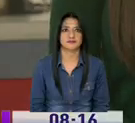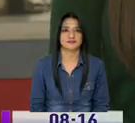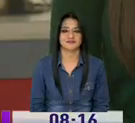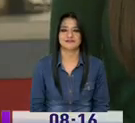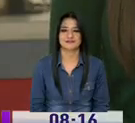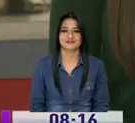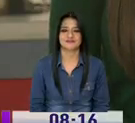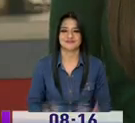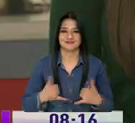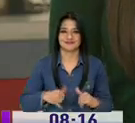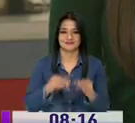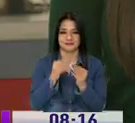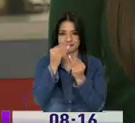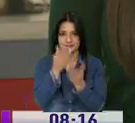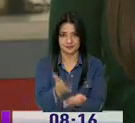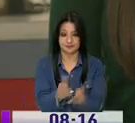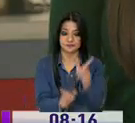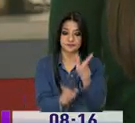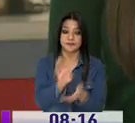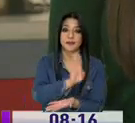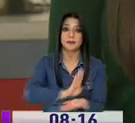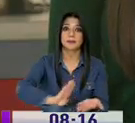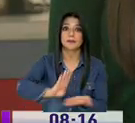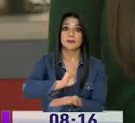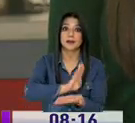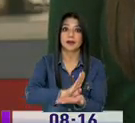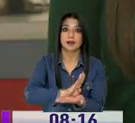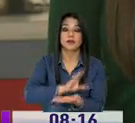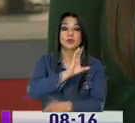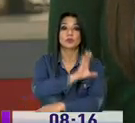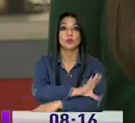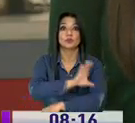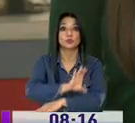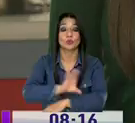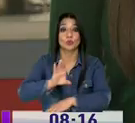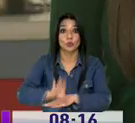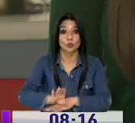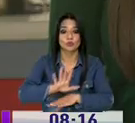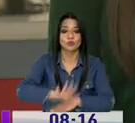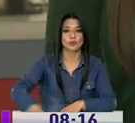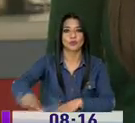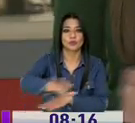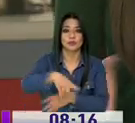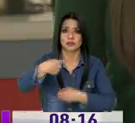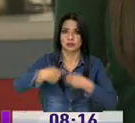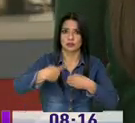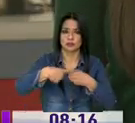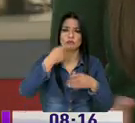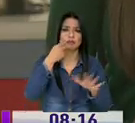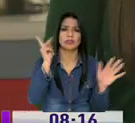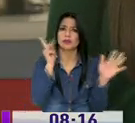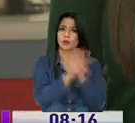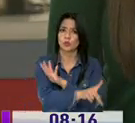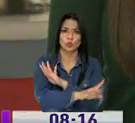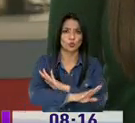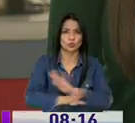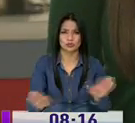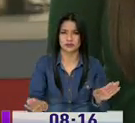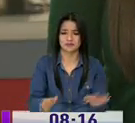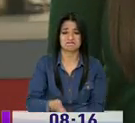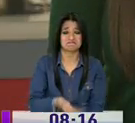seguimos con más los moradores del barrio santa teresita en el sector de conocoto alto al oriente de quito denuncia su malestar por los